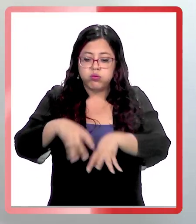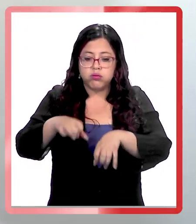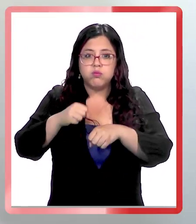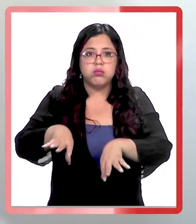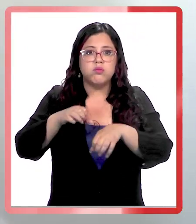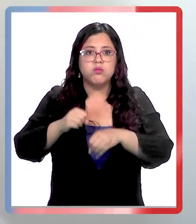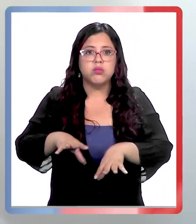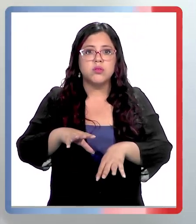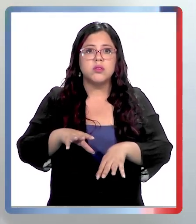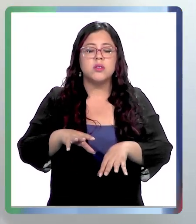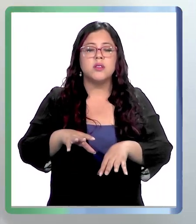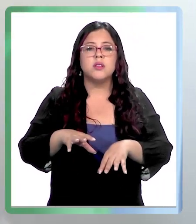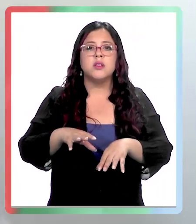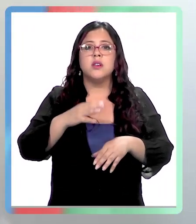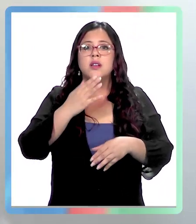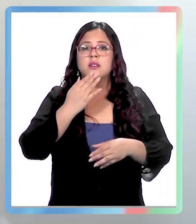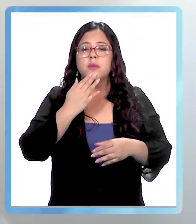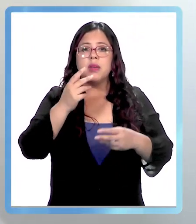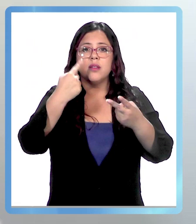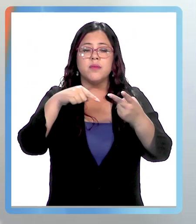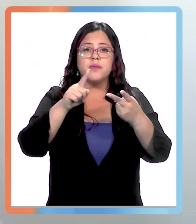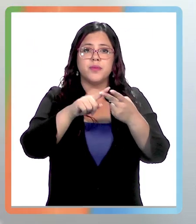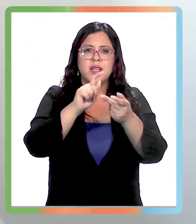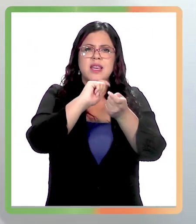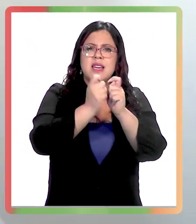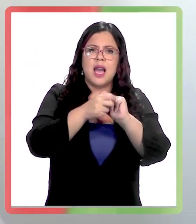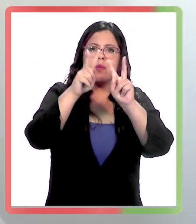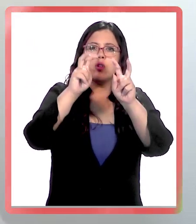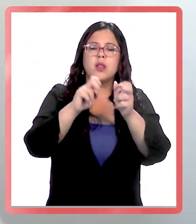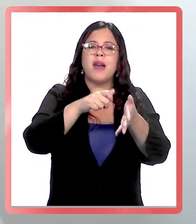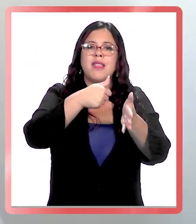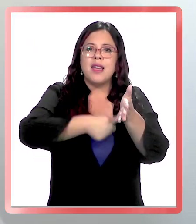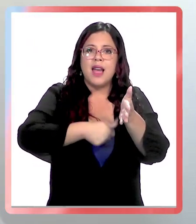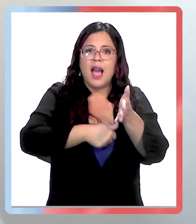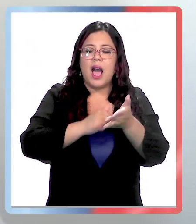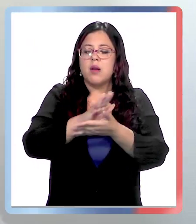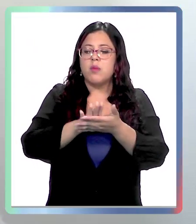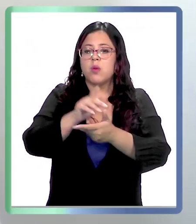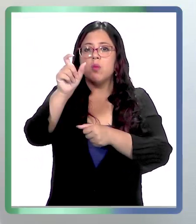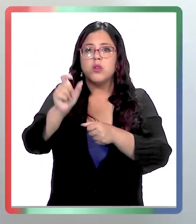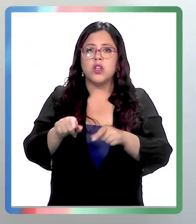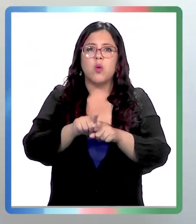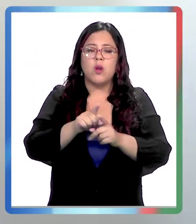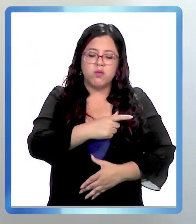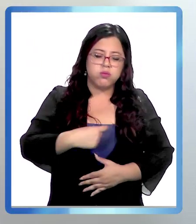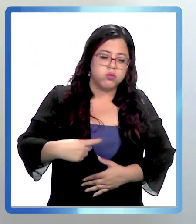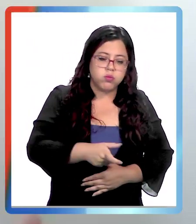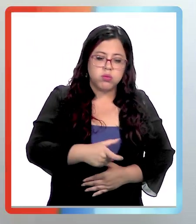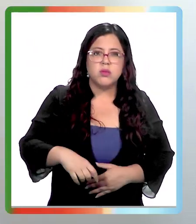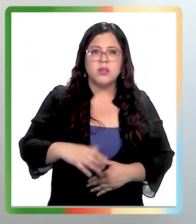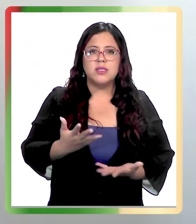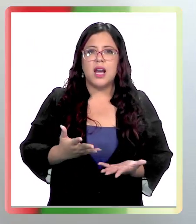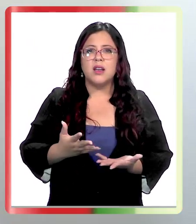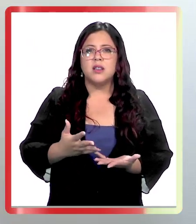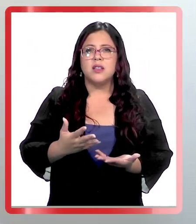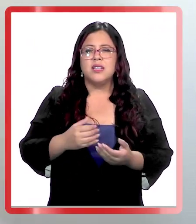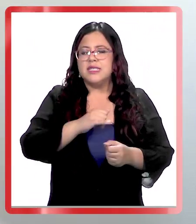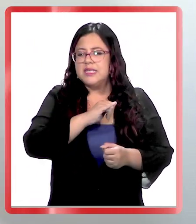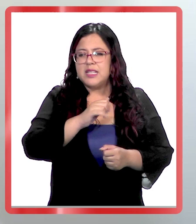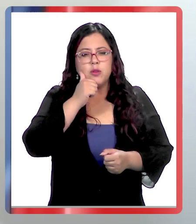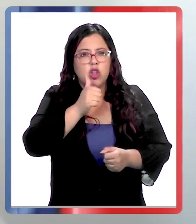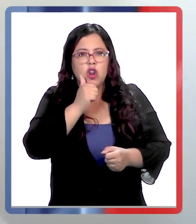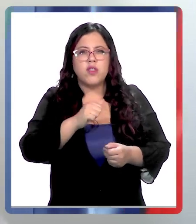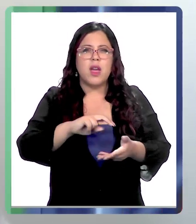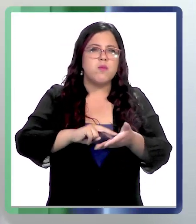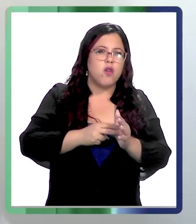relativamente avanzadas. Y así que es importante reconocer esos síntomas en forma precoz para poder tener un diagnóstico lo